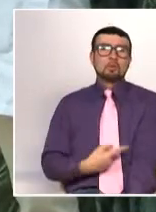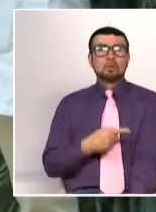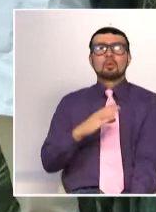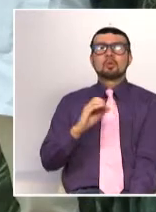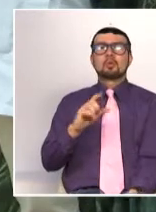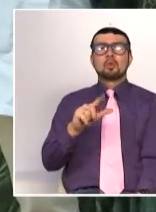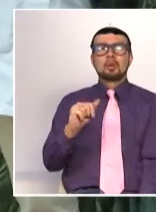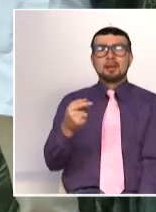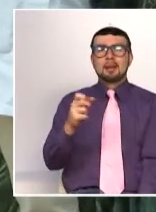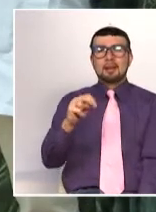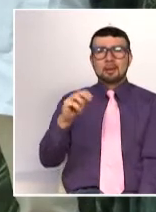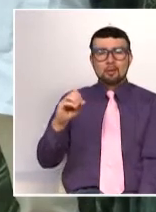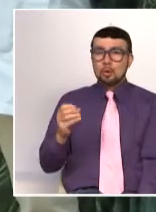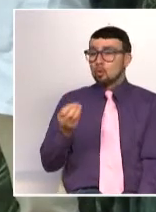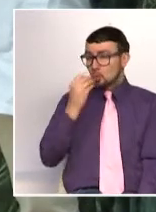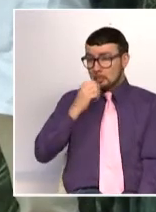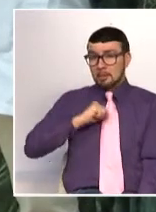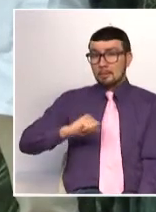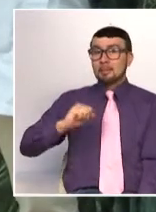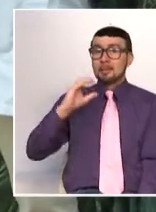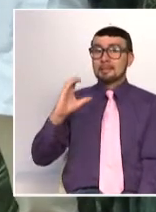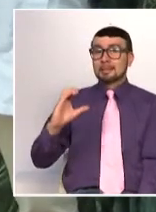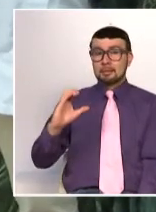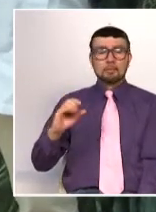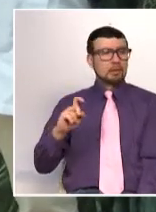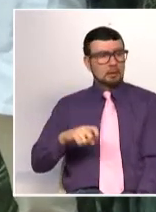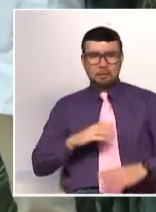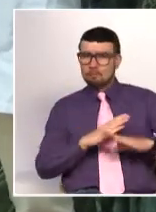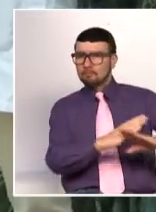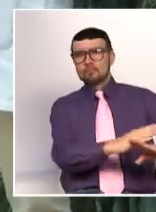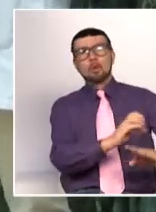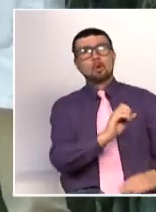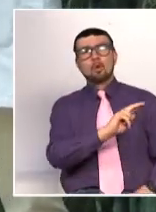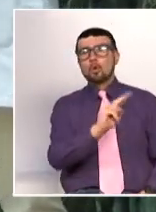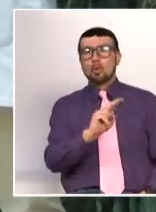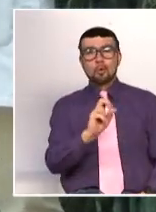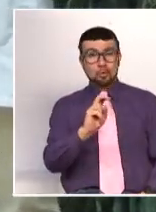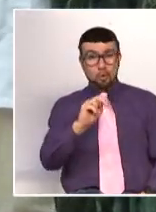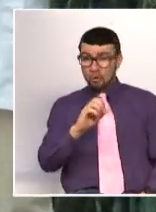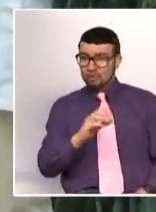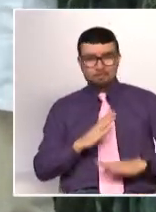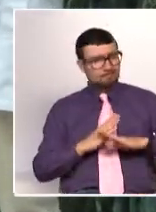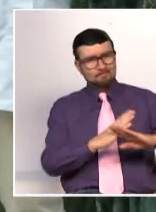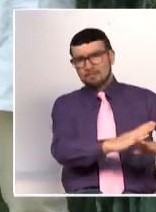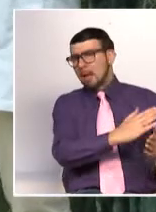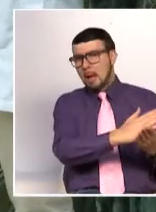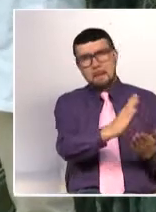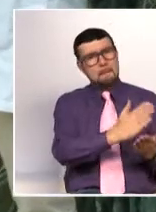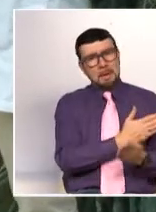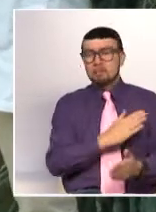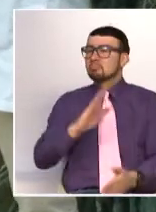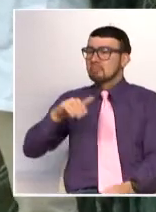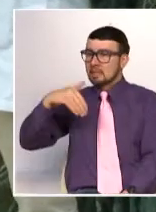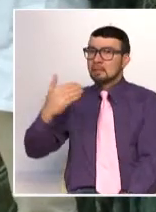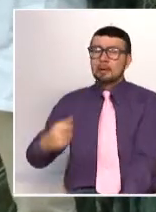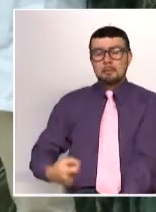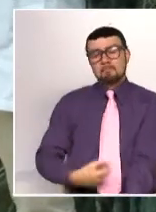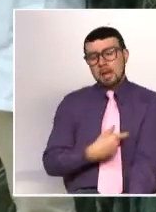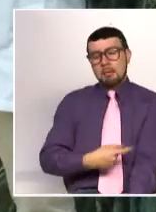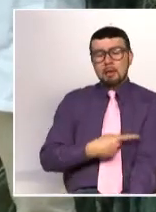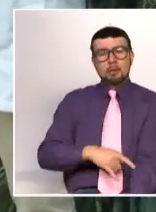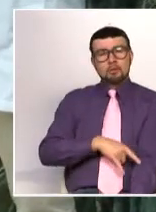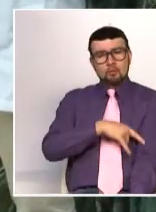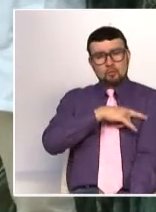vitaminas y ya deben ser cine de los hongos se colocan en un suero adicional que es en el proceso de que llamamos de revitalización